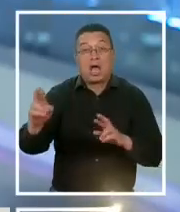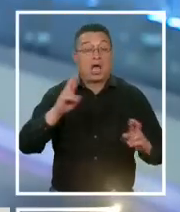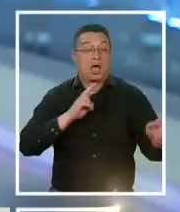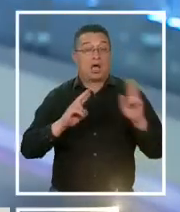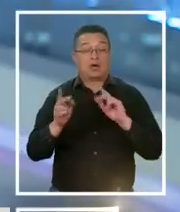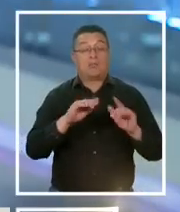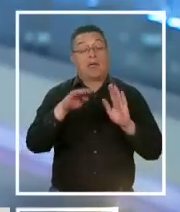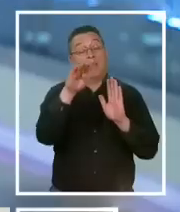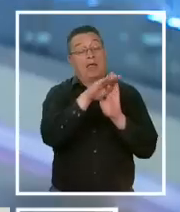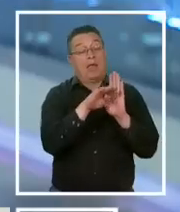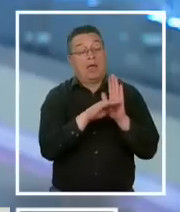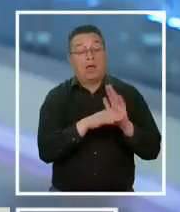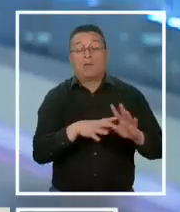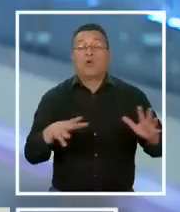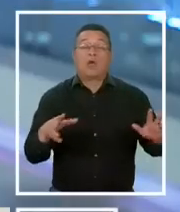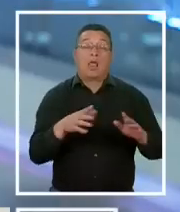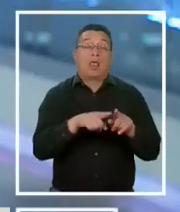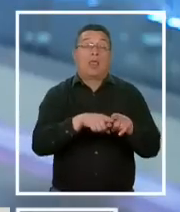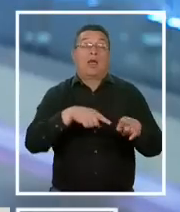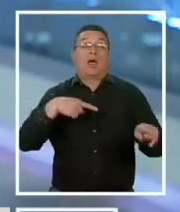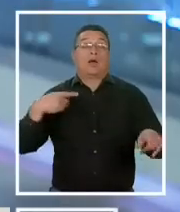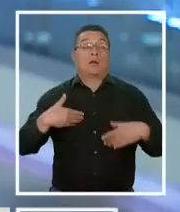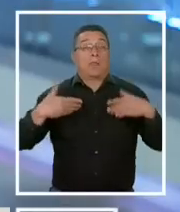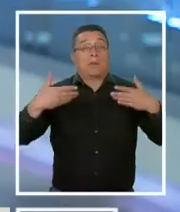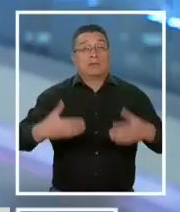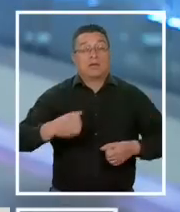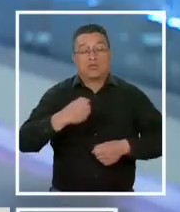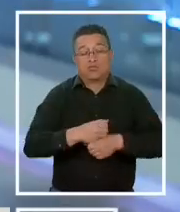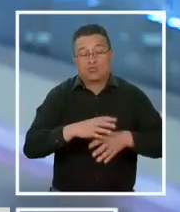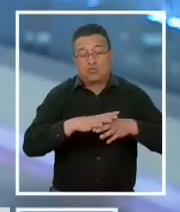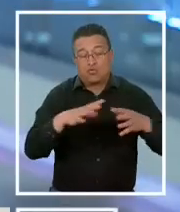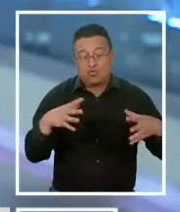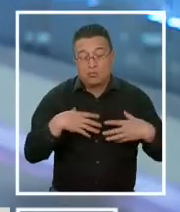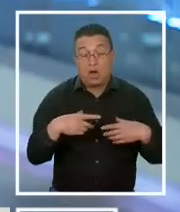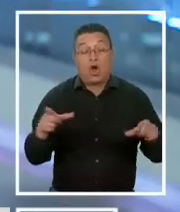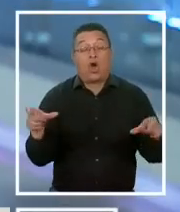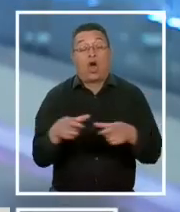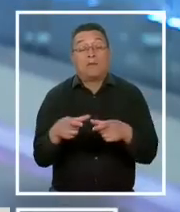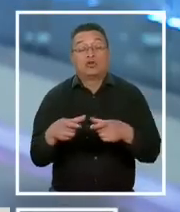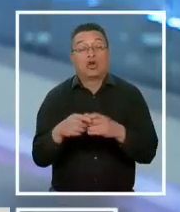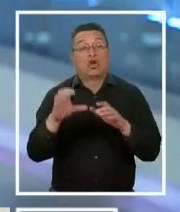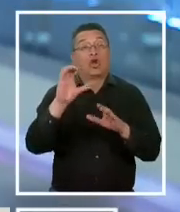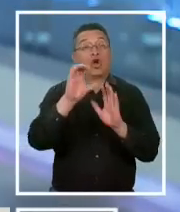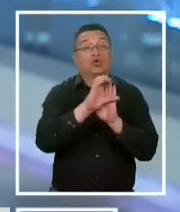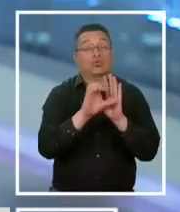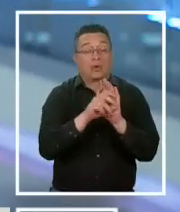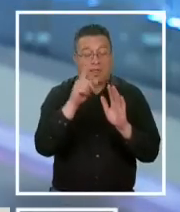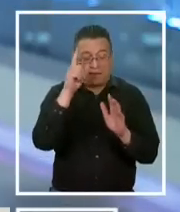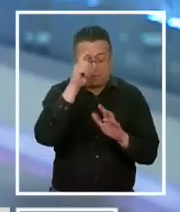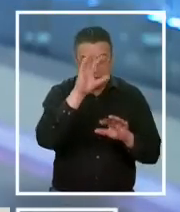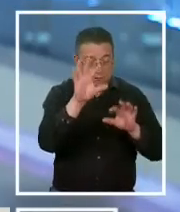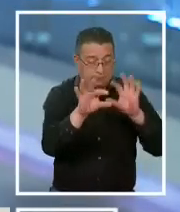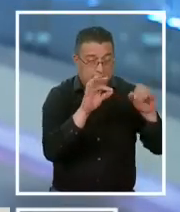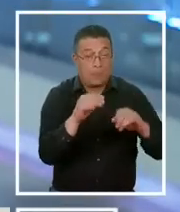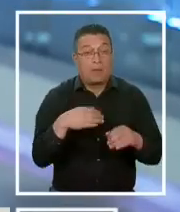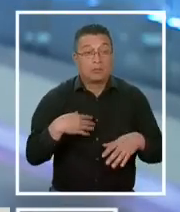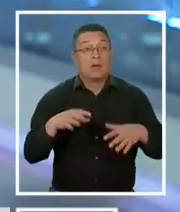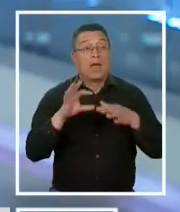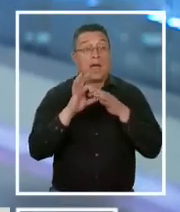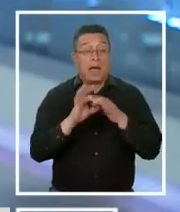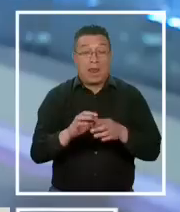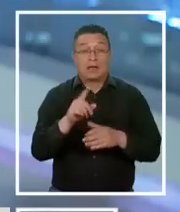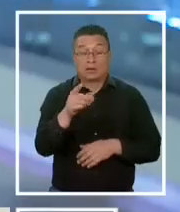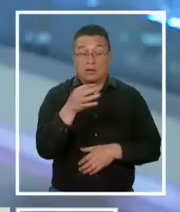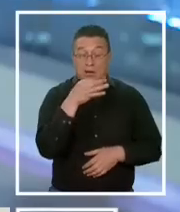respuesta que la tabla es muy pesada la comisión de Constitución le cuesta verlo pero te agradezco que